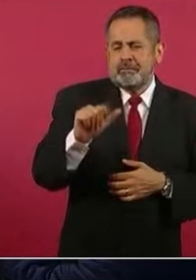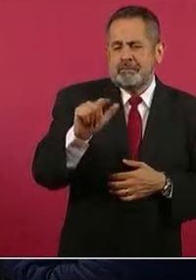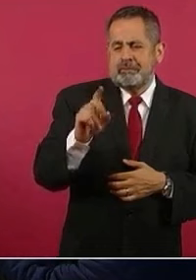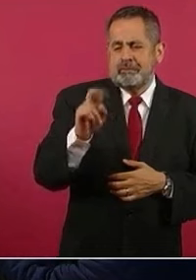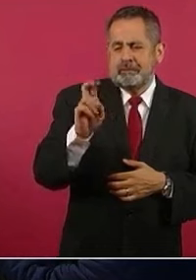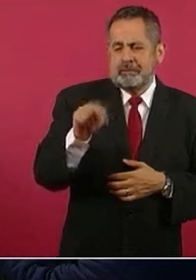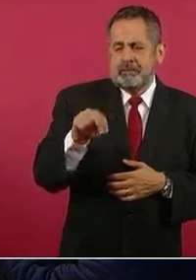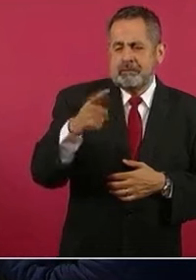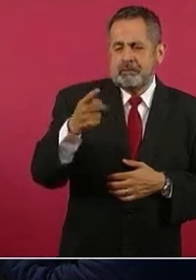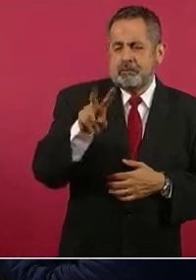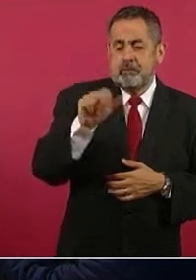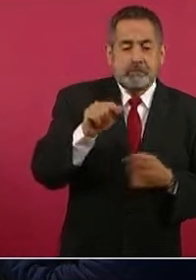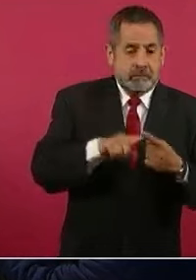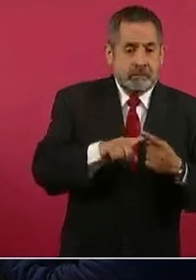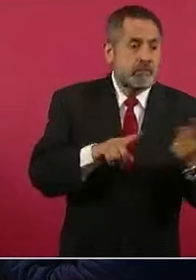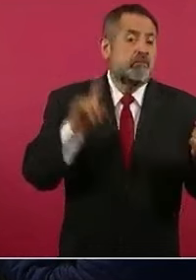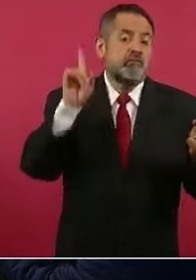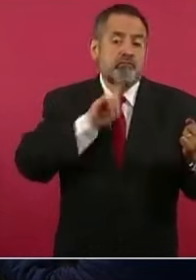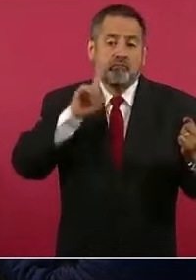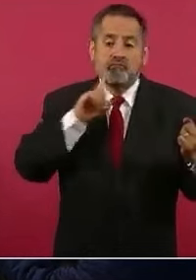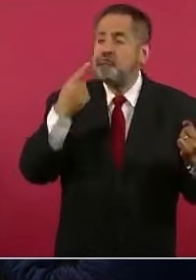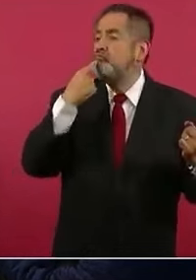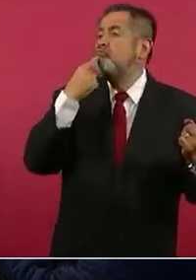ha sido denunciado por una mujer que